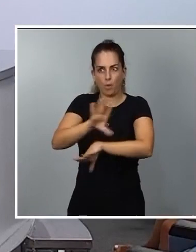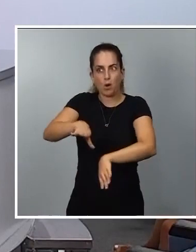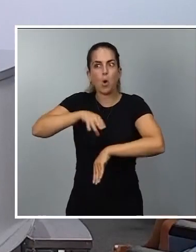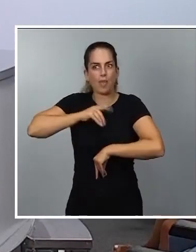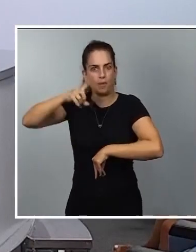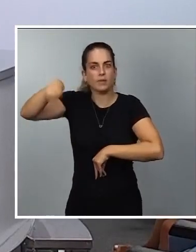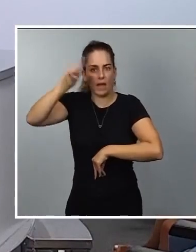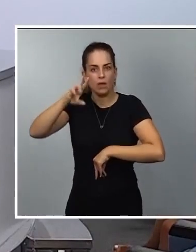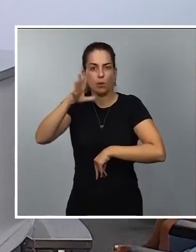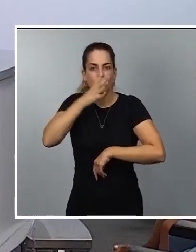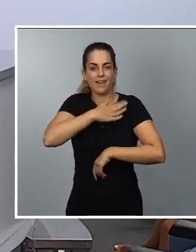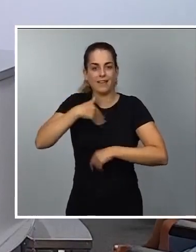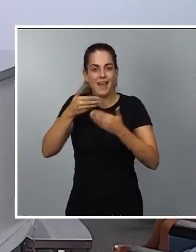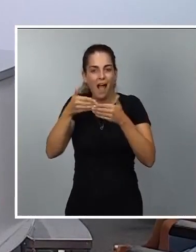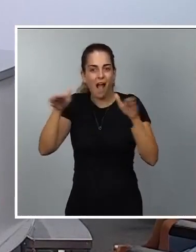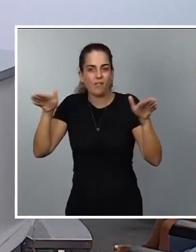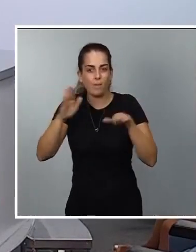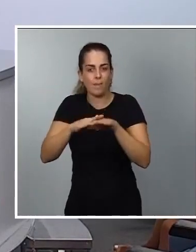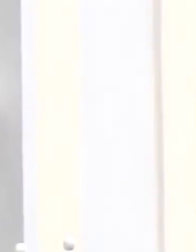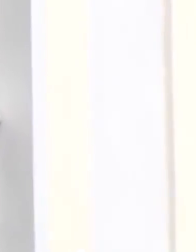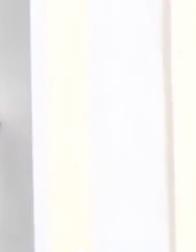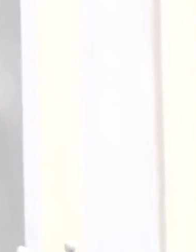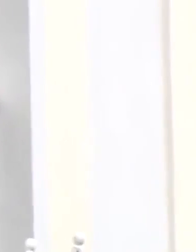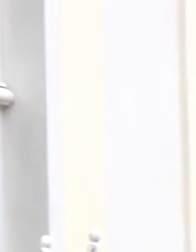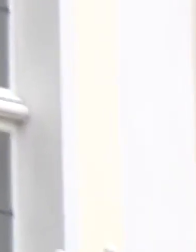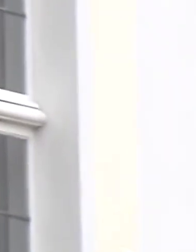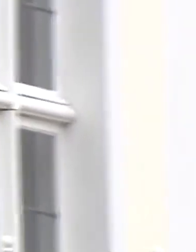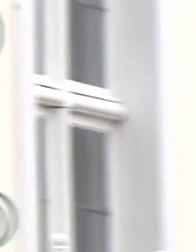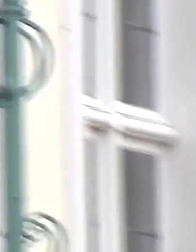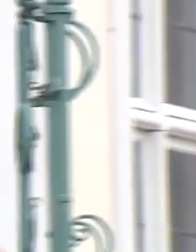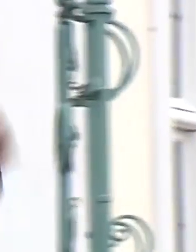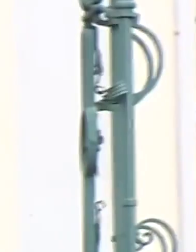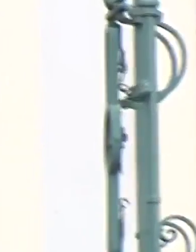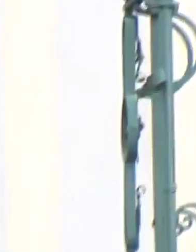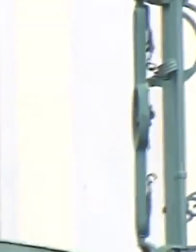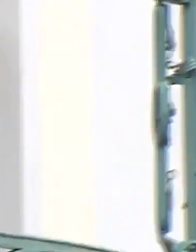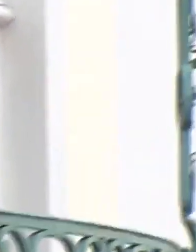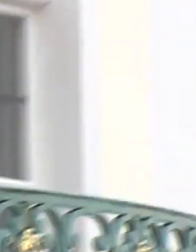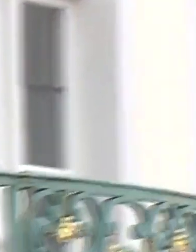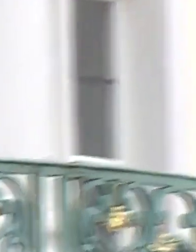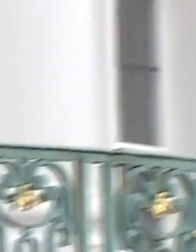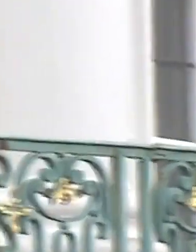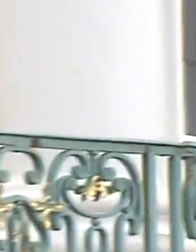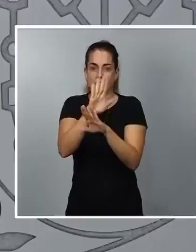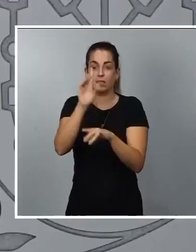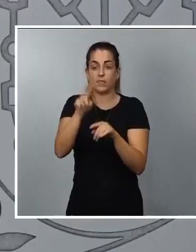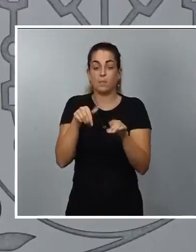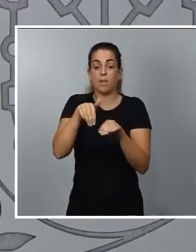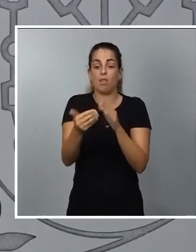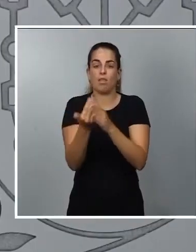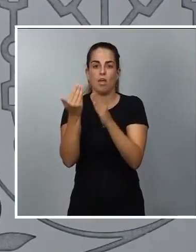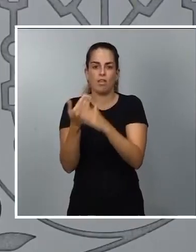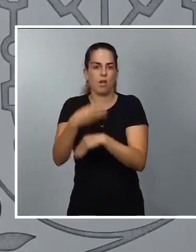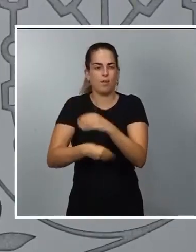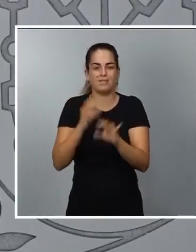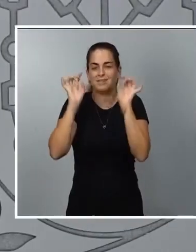una puerta a una intervención urgente en el mercado energético y entre los asuntos internos sánchez volverá al senado por eso les